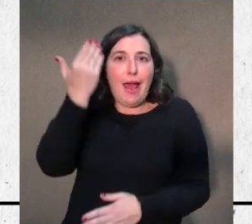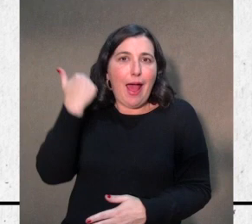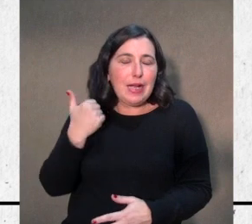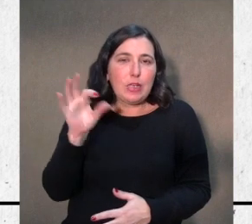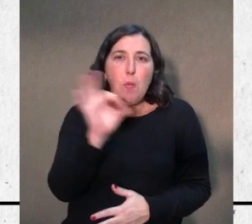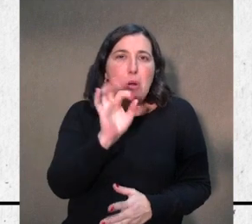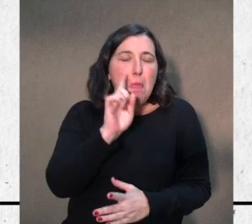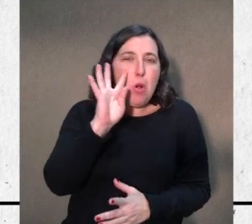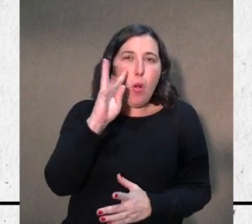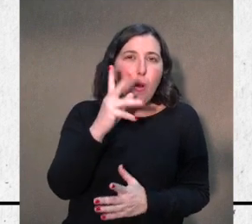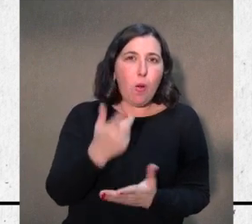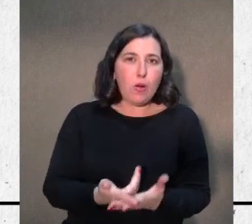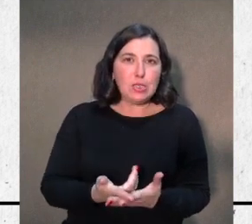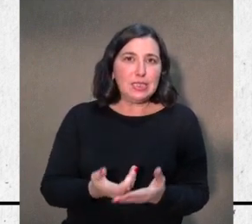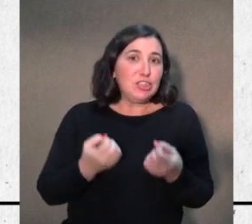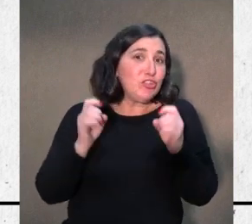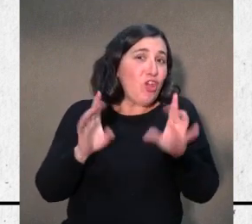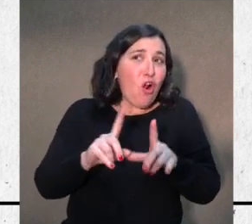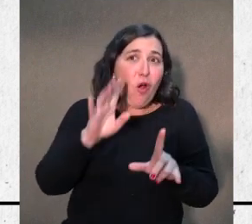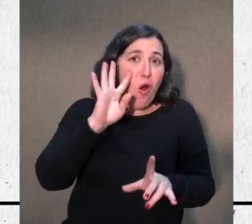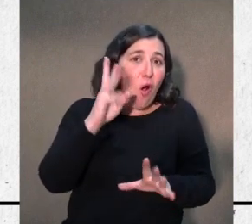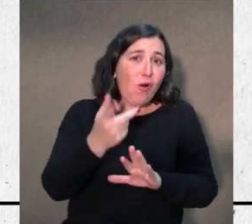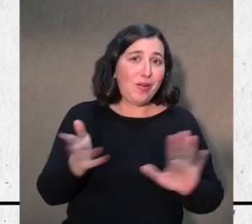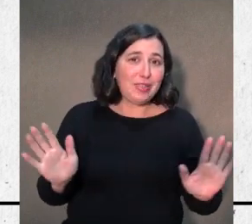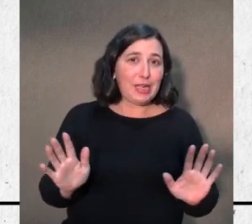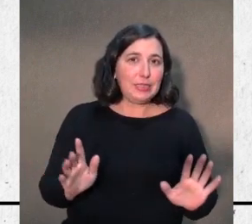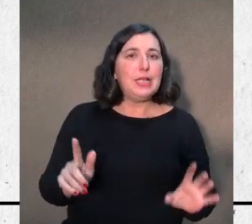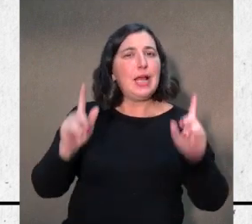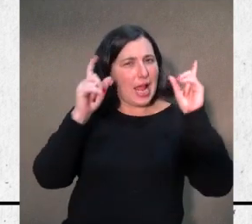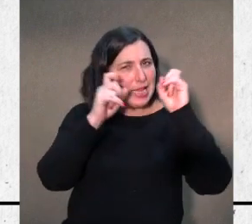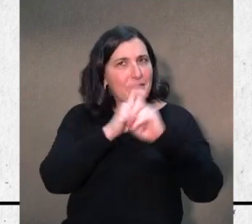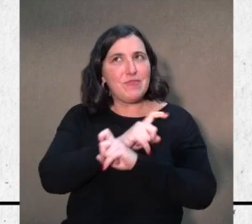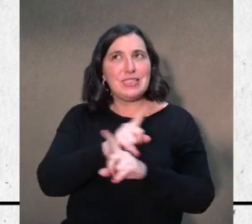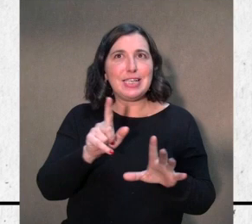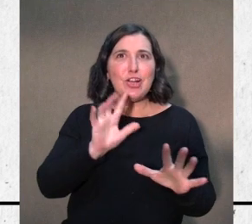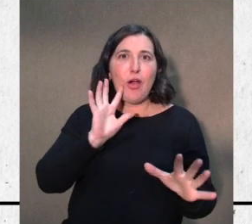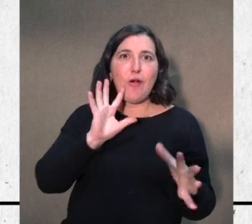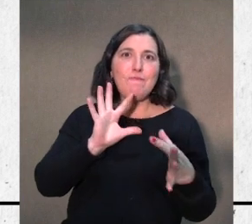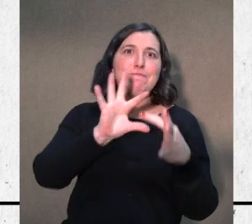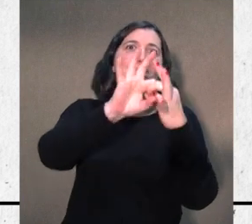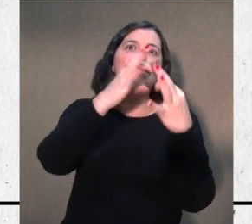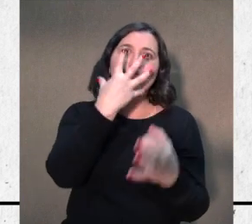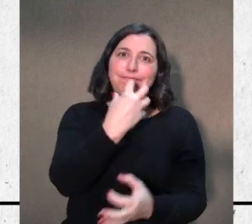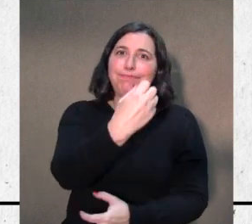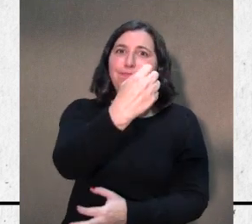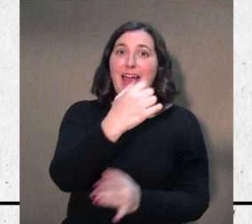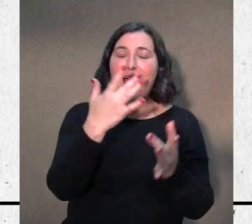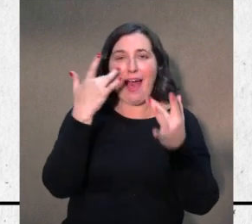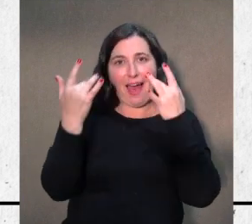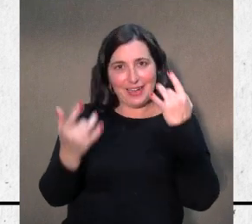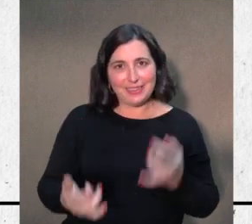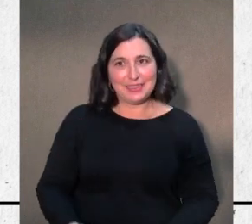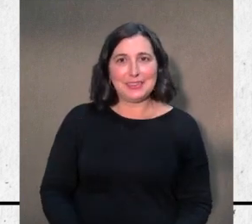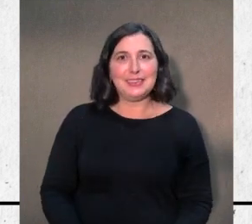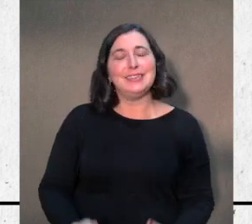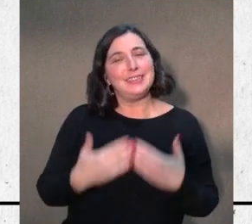no engancharse con las artes. En realidad. Bueno. Bien, muchas gracias, Virginia. Margarita.